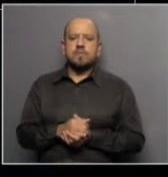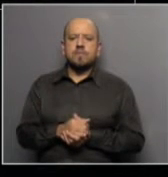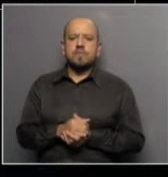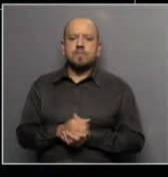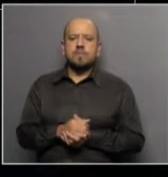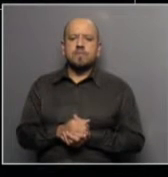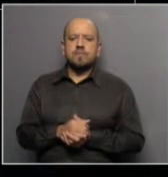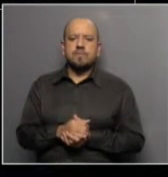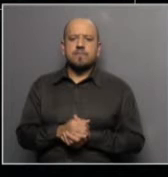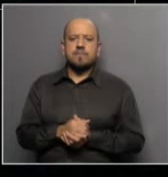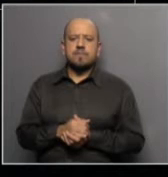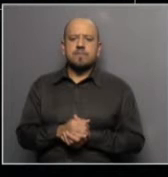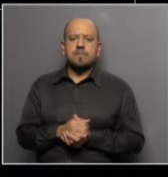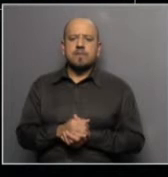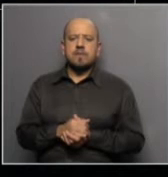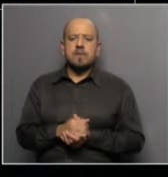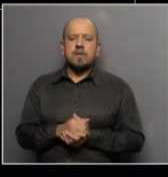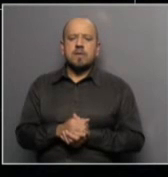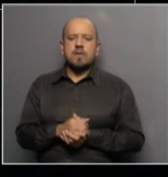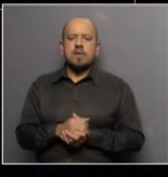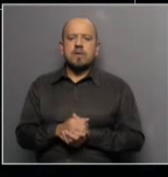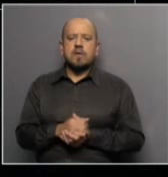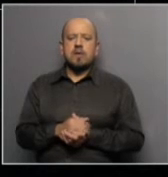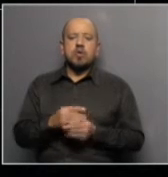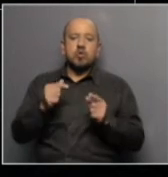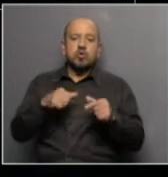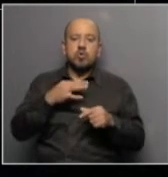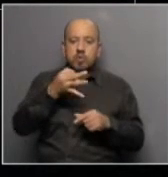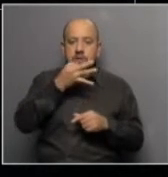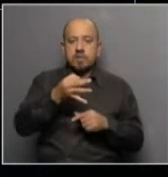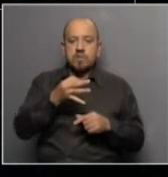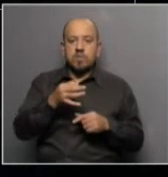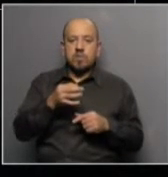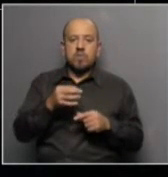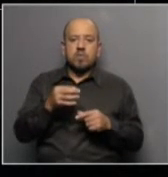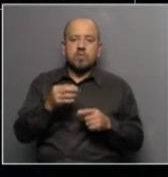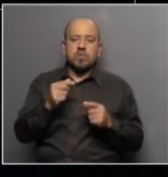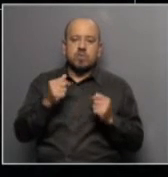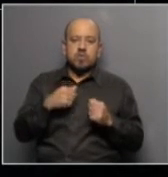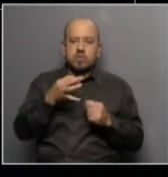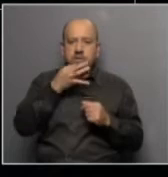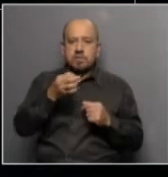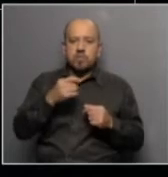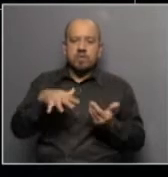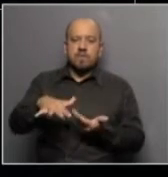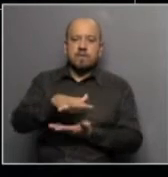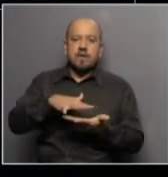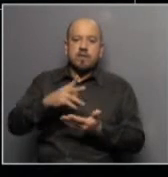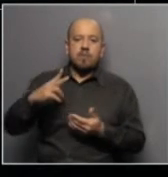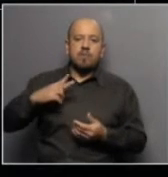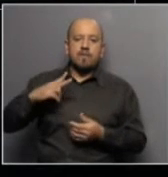Bien, bien. Ahí creo que está bueno, como nosotros la definición con la que partimos de barrio privado